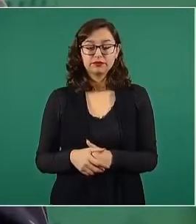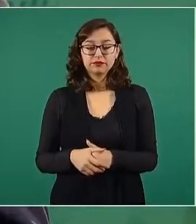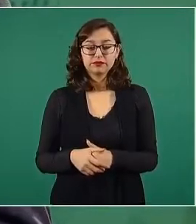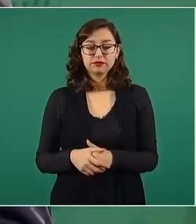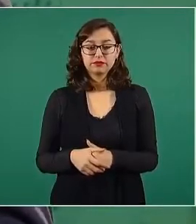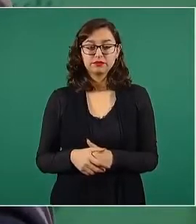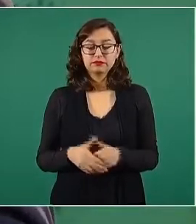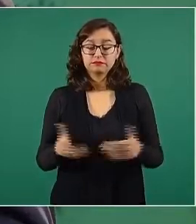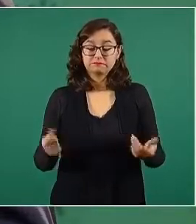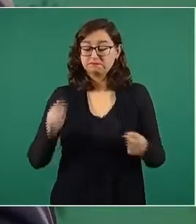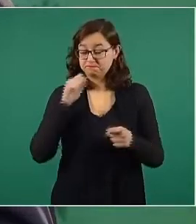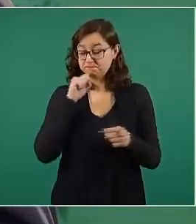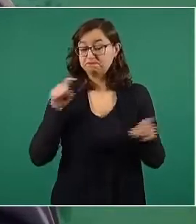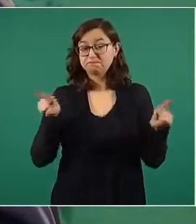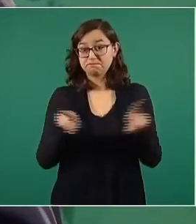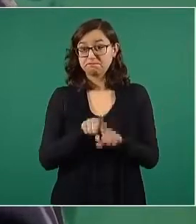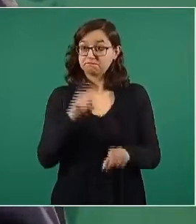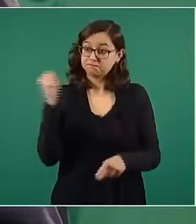a la suerte,